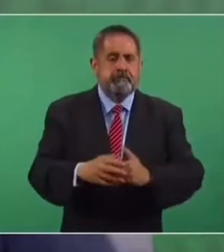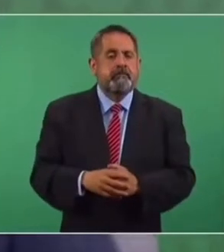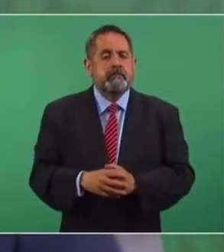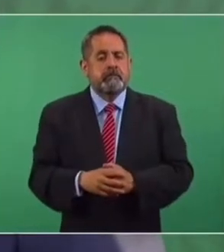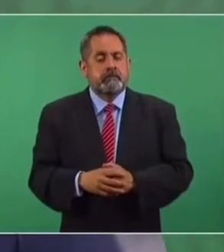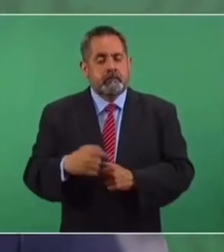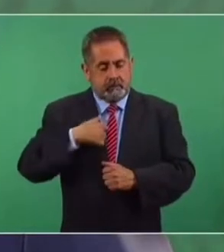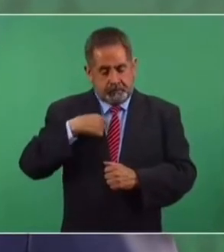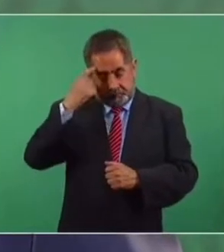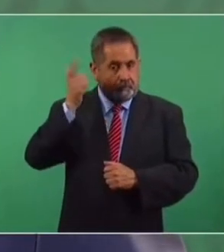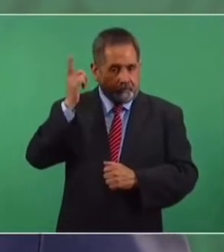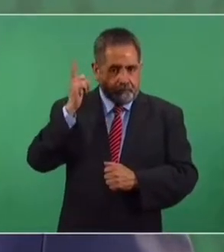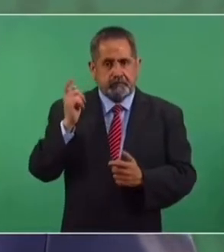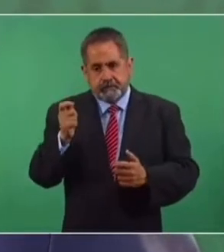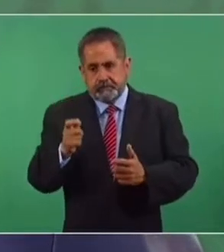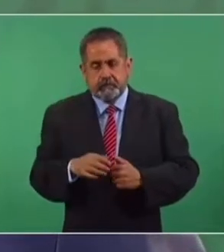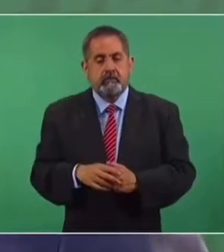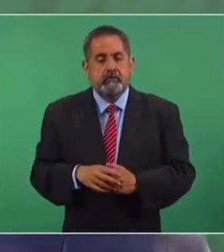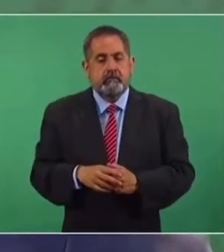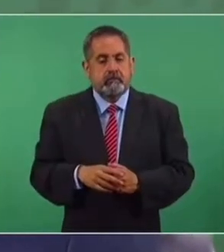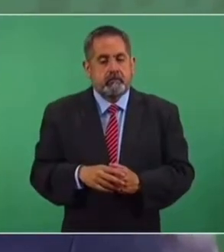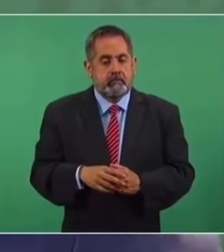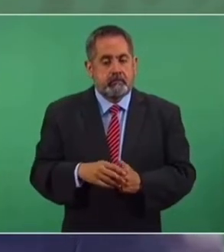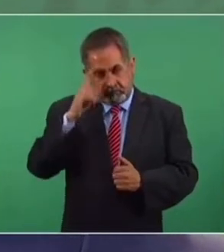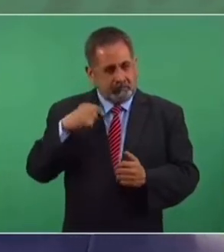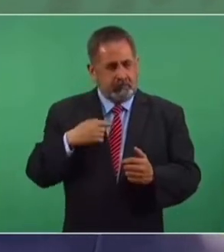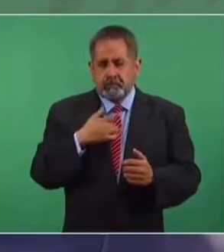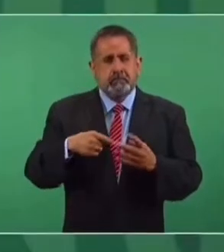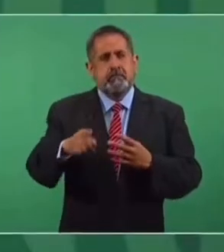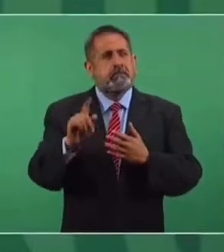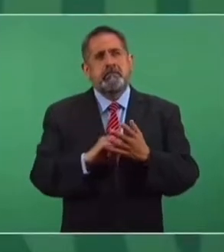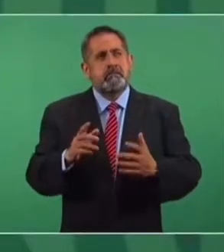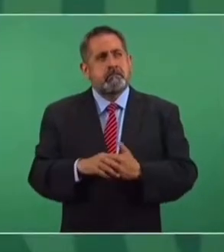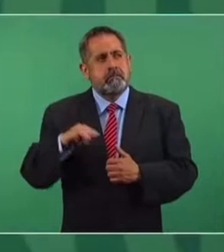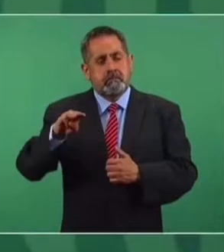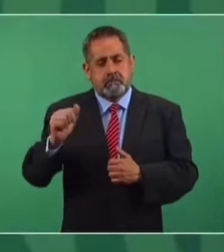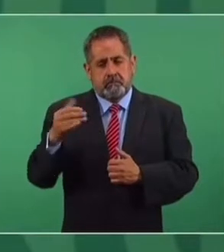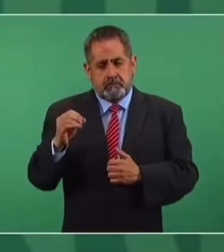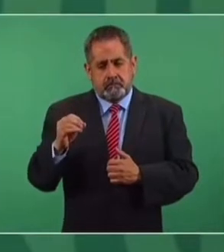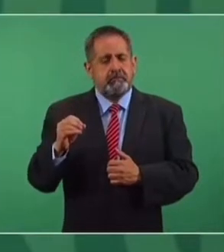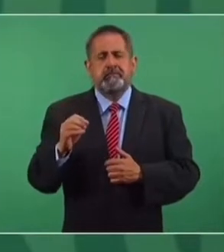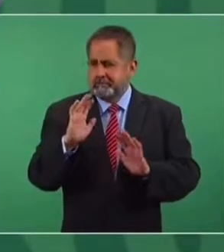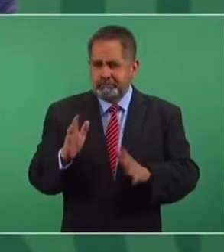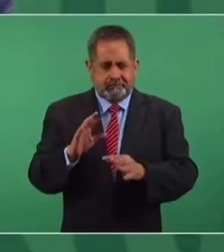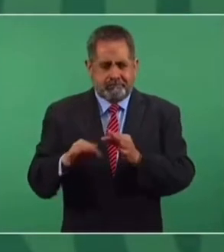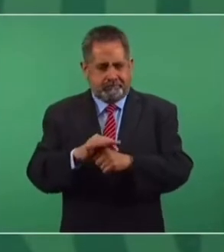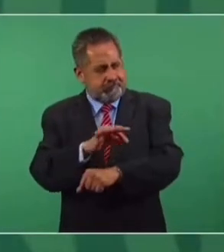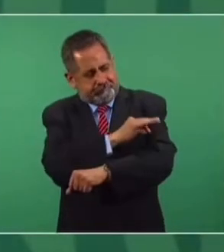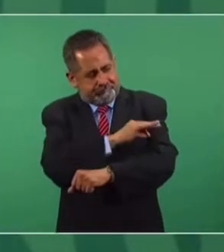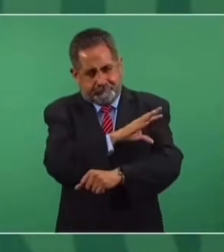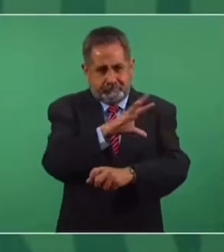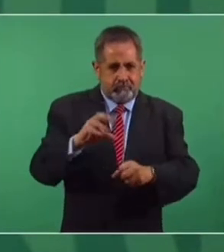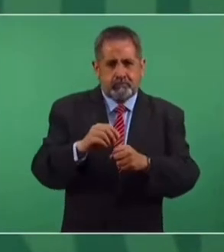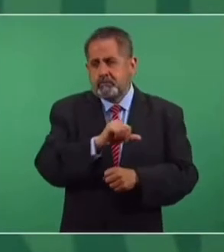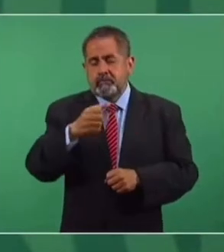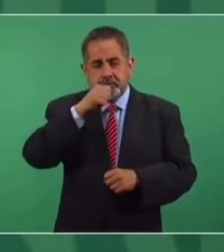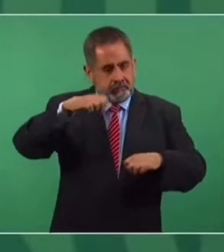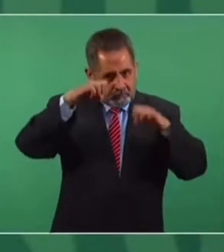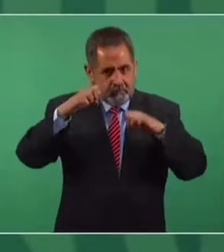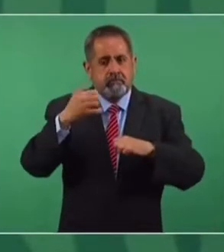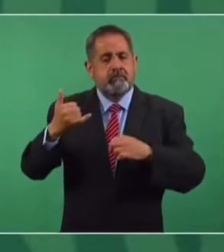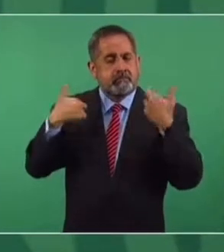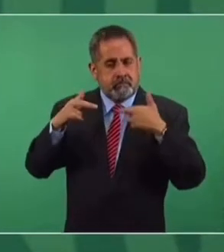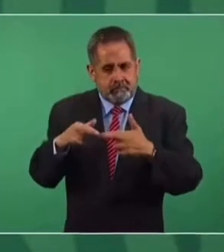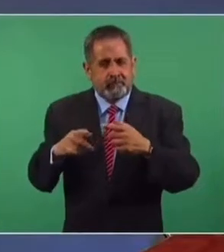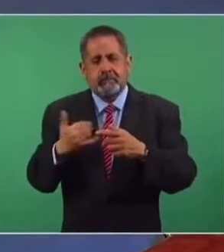Yo espero que para el mes de mayo tengamos ya vacunados a todos los adultos mayores y a